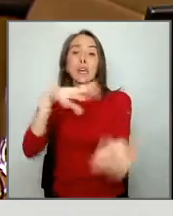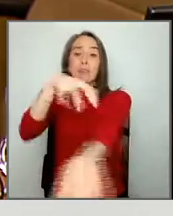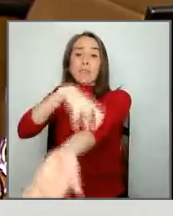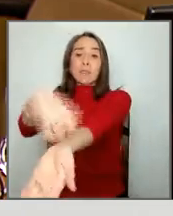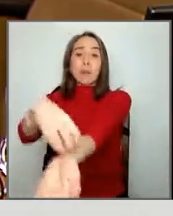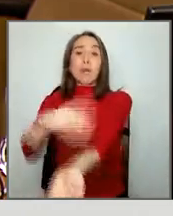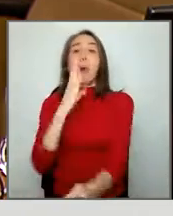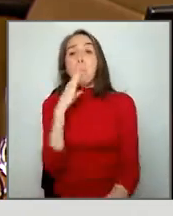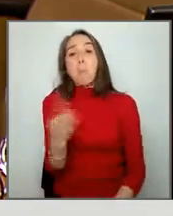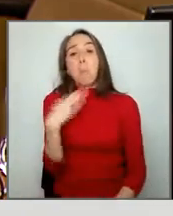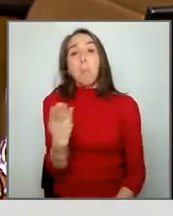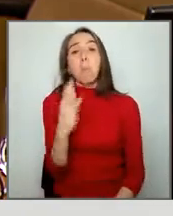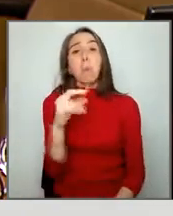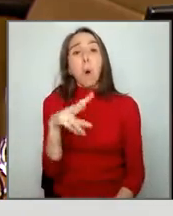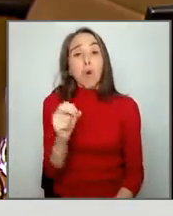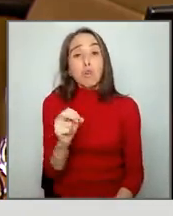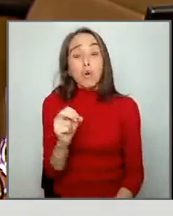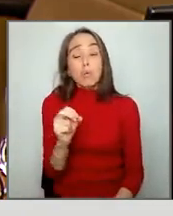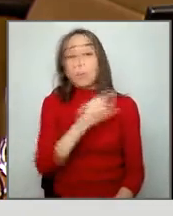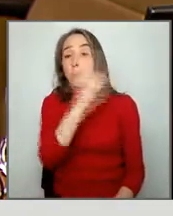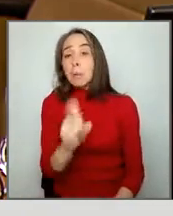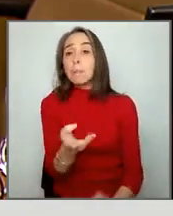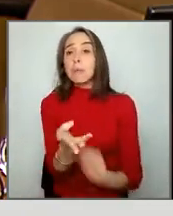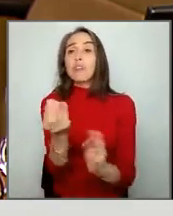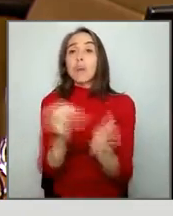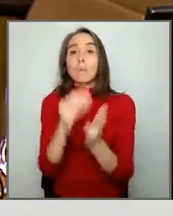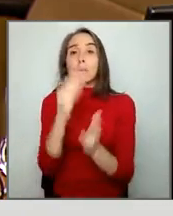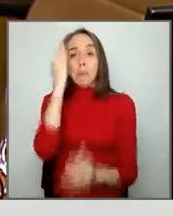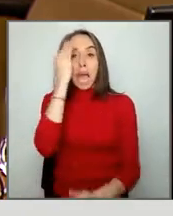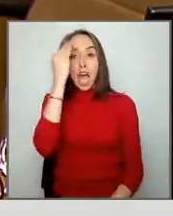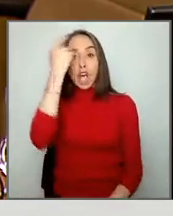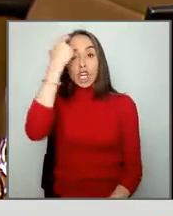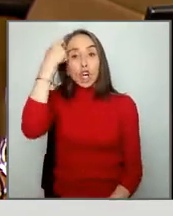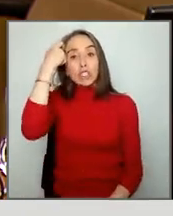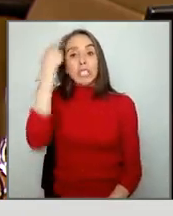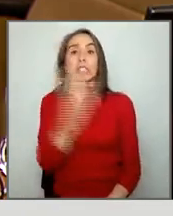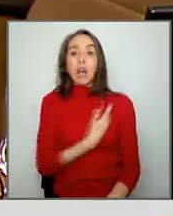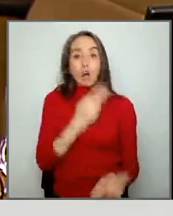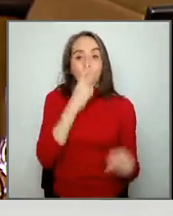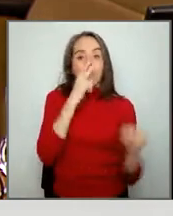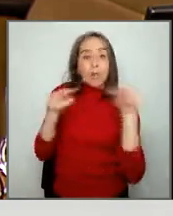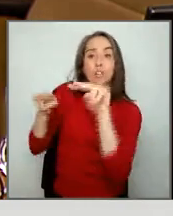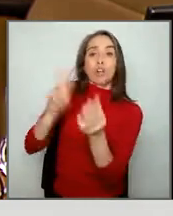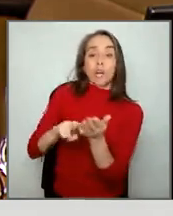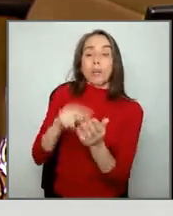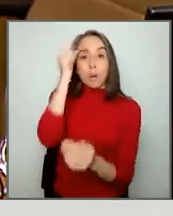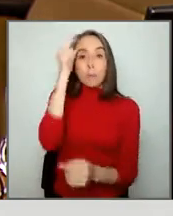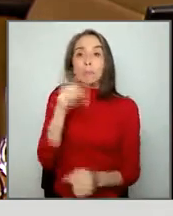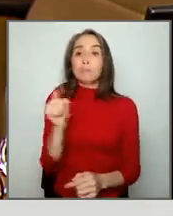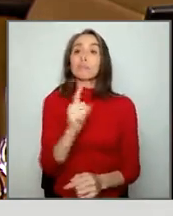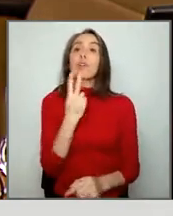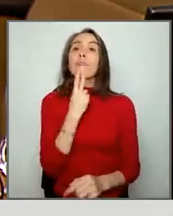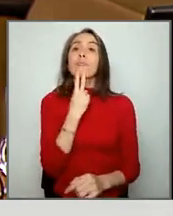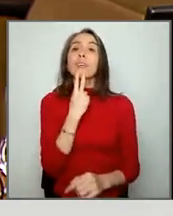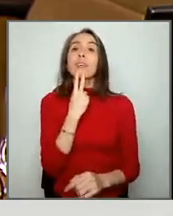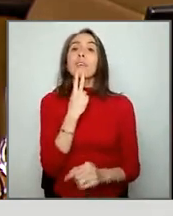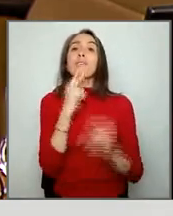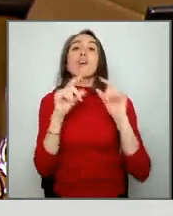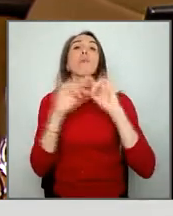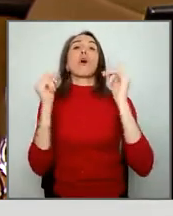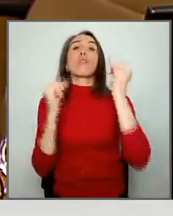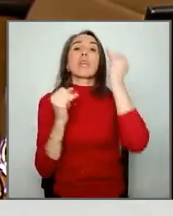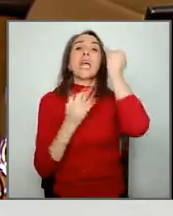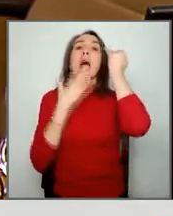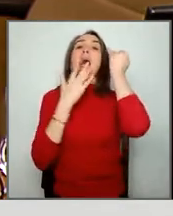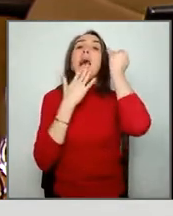pido mayor conciencia y realismo al gobierno que entienda que hoy día lo tenemos que vivir de consignas ideológicas lo que